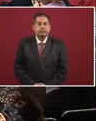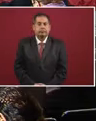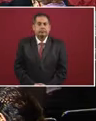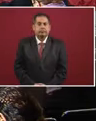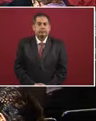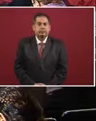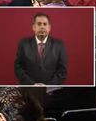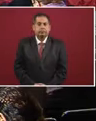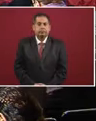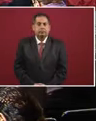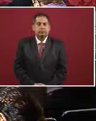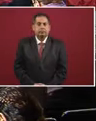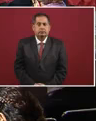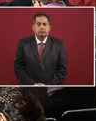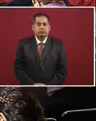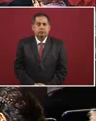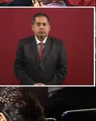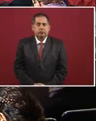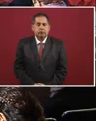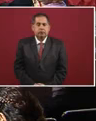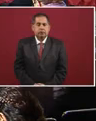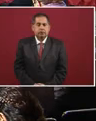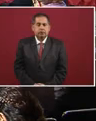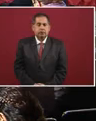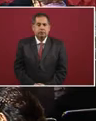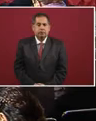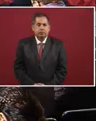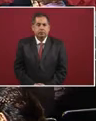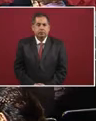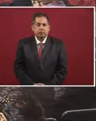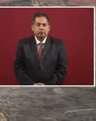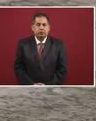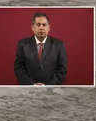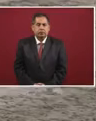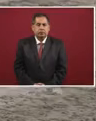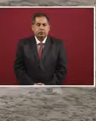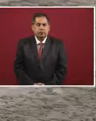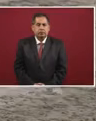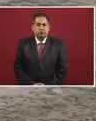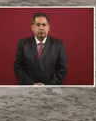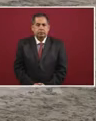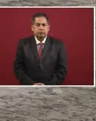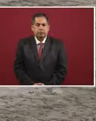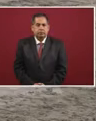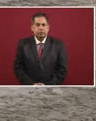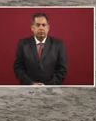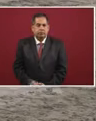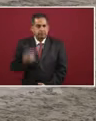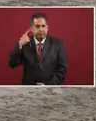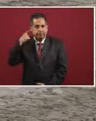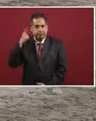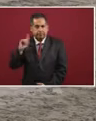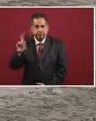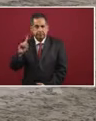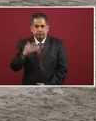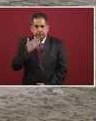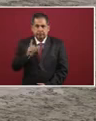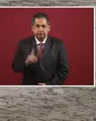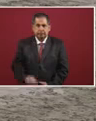Buenos días, hoy es viernes 8 de noviembre, estamos en Dos Bocas y vamos a hacer el reporte de cómo